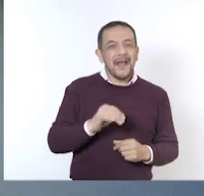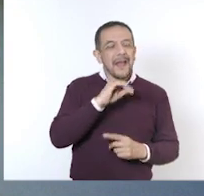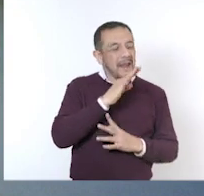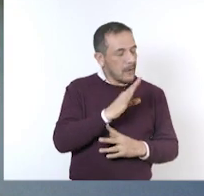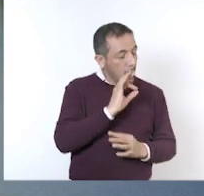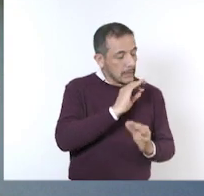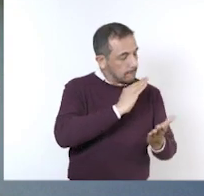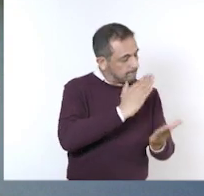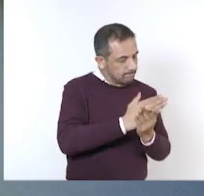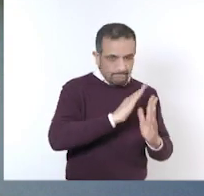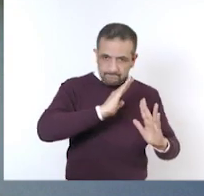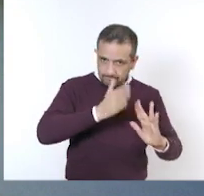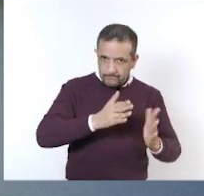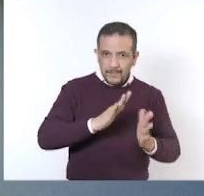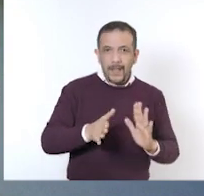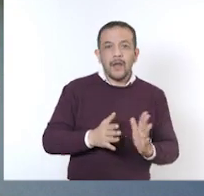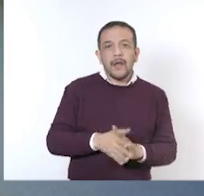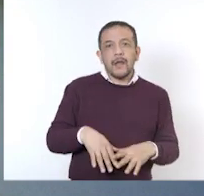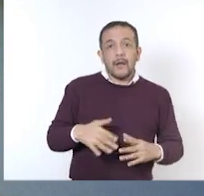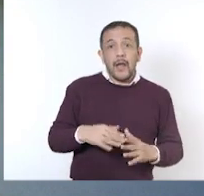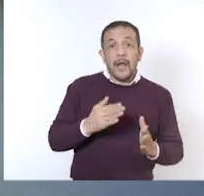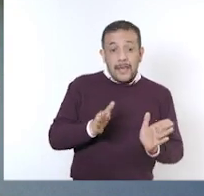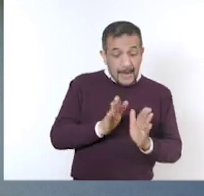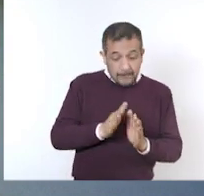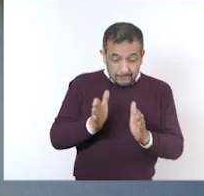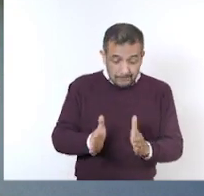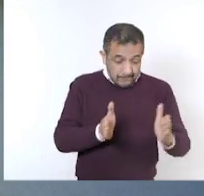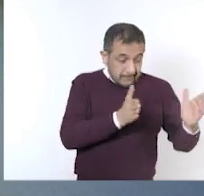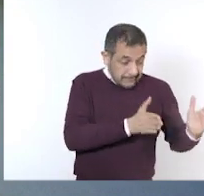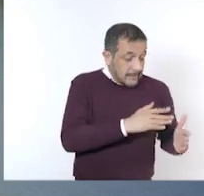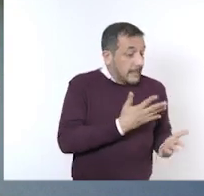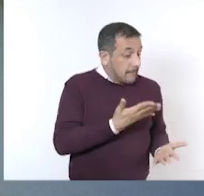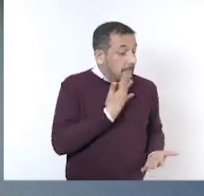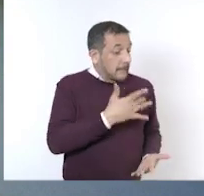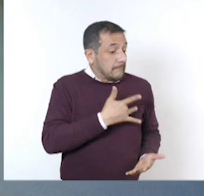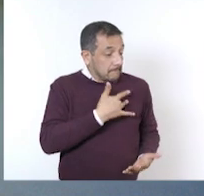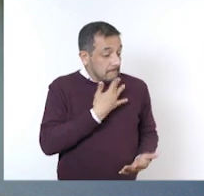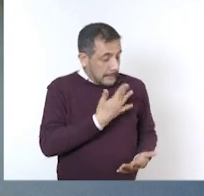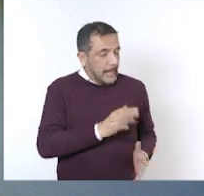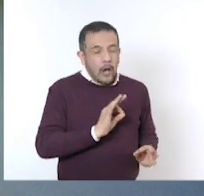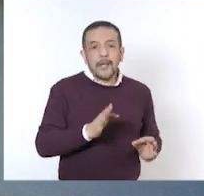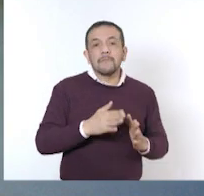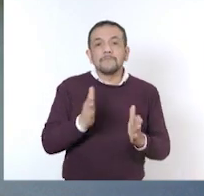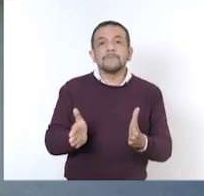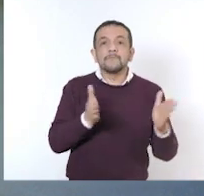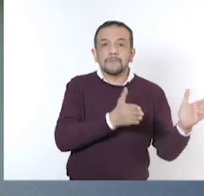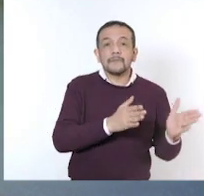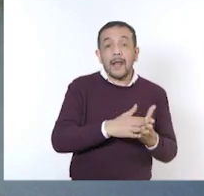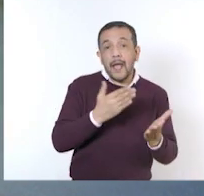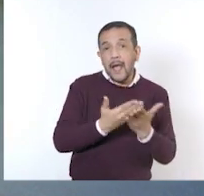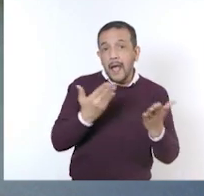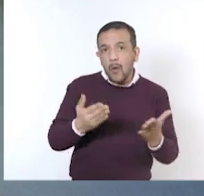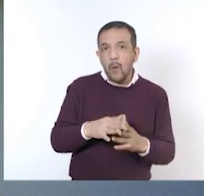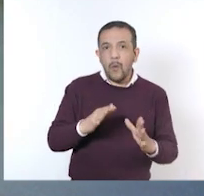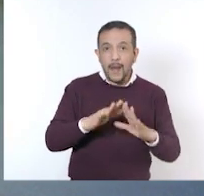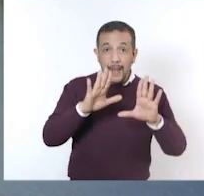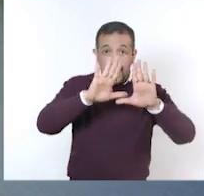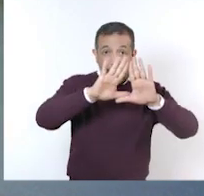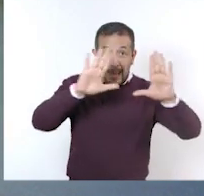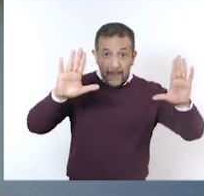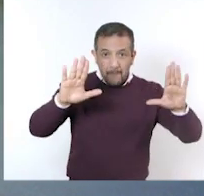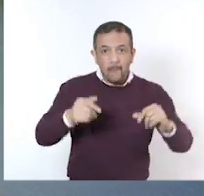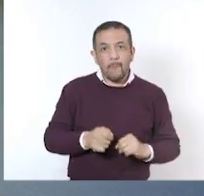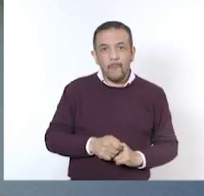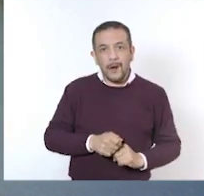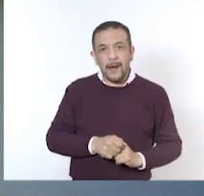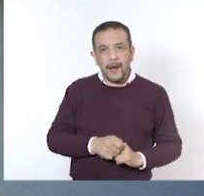Muy bien, Jesús. Hasta ahí. Vamos a pasar al siguiente. ¿Qué tal? ¿Pudiste? Muy bien. Ahora vamos a hacerlo contra la